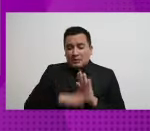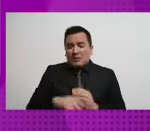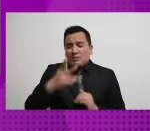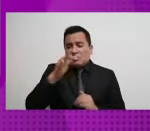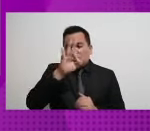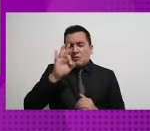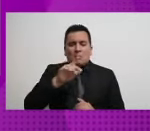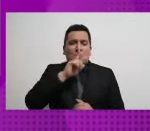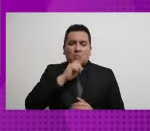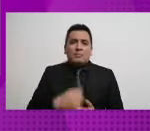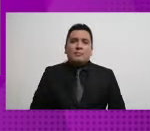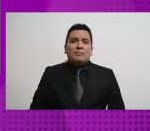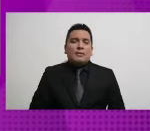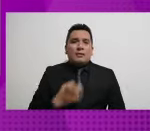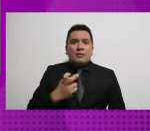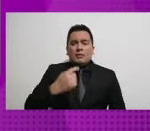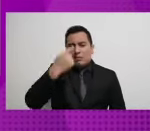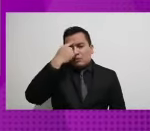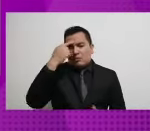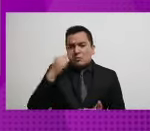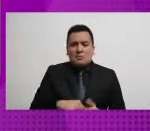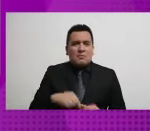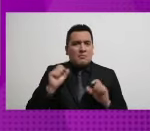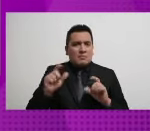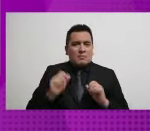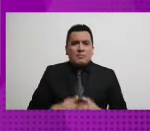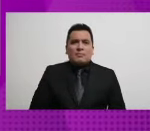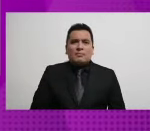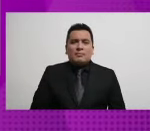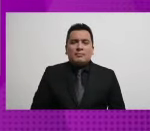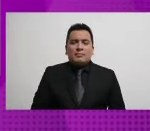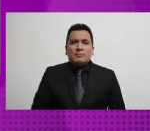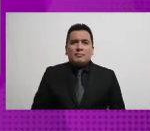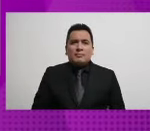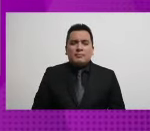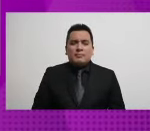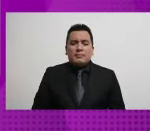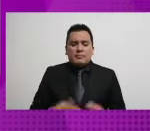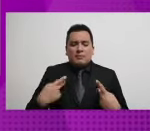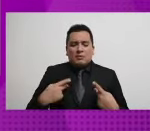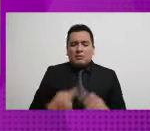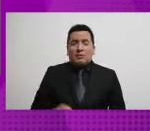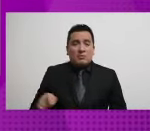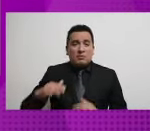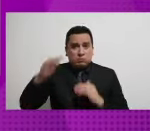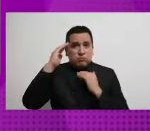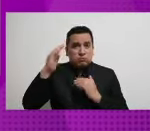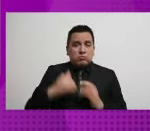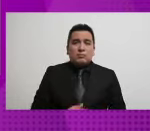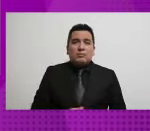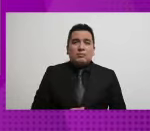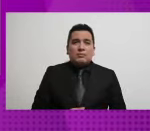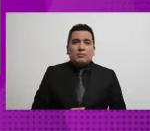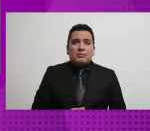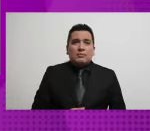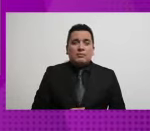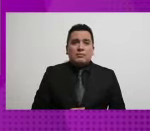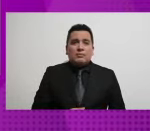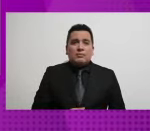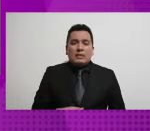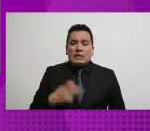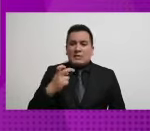50%. Entonces, yo considero también que el adulto mayor